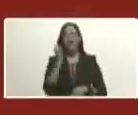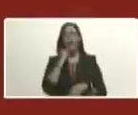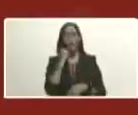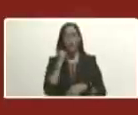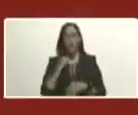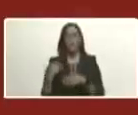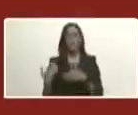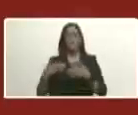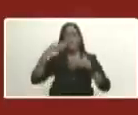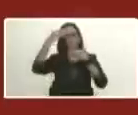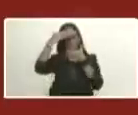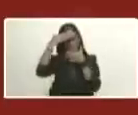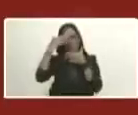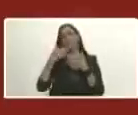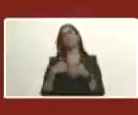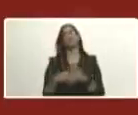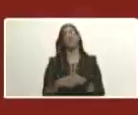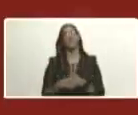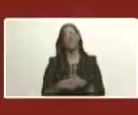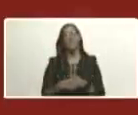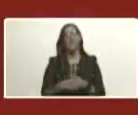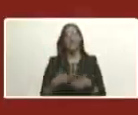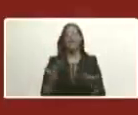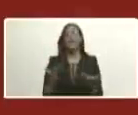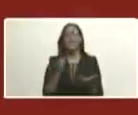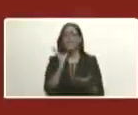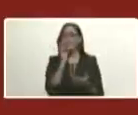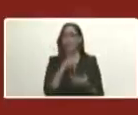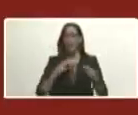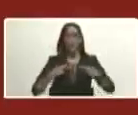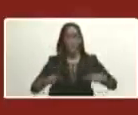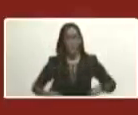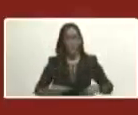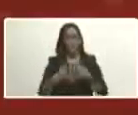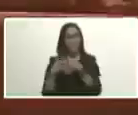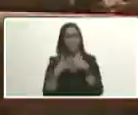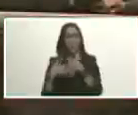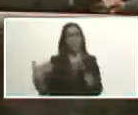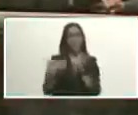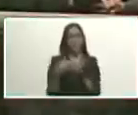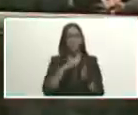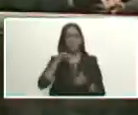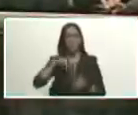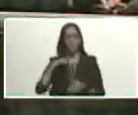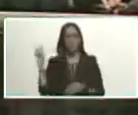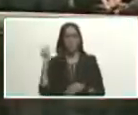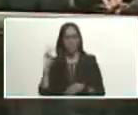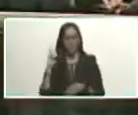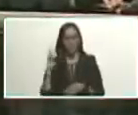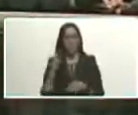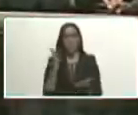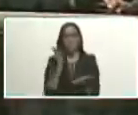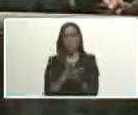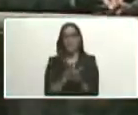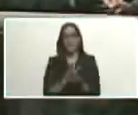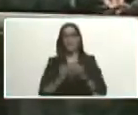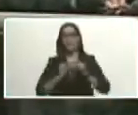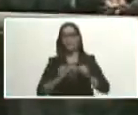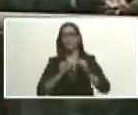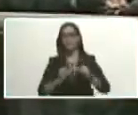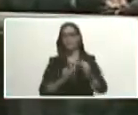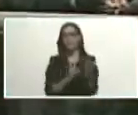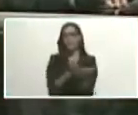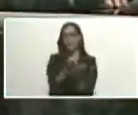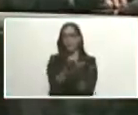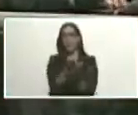e inhumanas del Imperio Norteamericano contra nuestra República. Siempre firmes en la